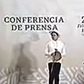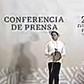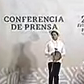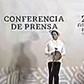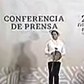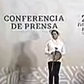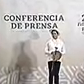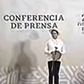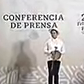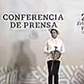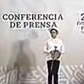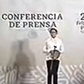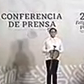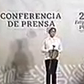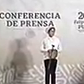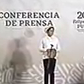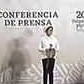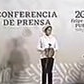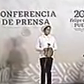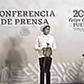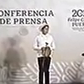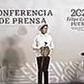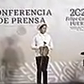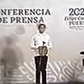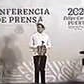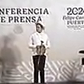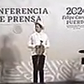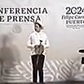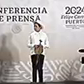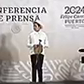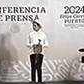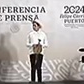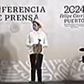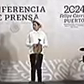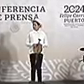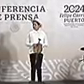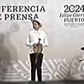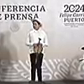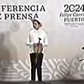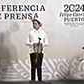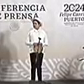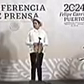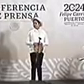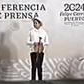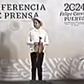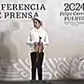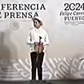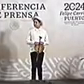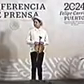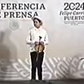Emiliano Gutiérrez, Juan Campechano Yan y Octavio Vega Hernández. Bienvenidos a La Mañanera.